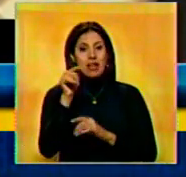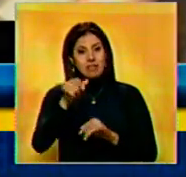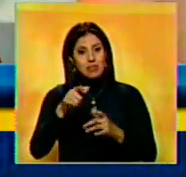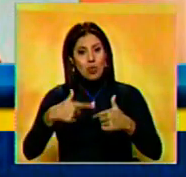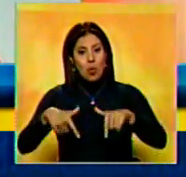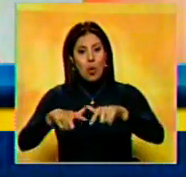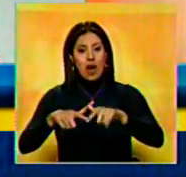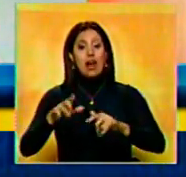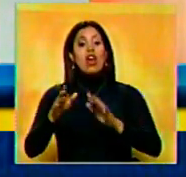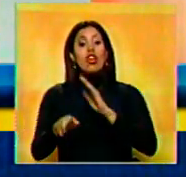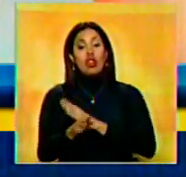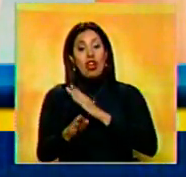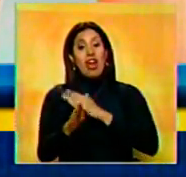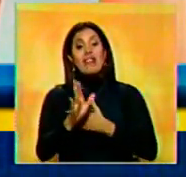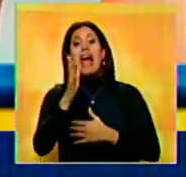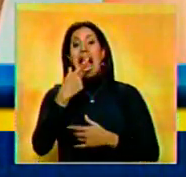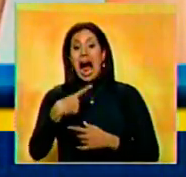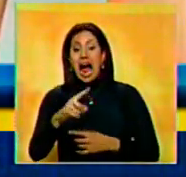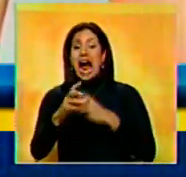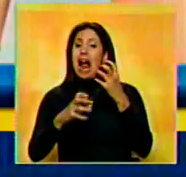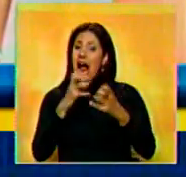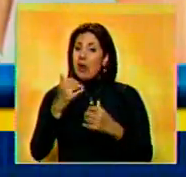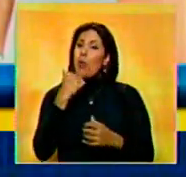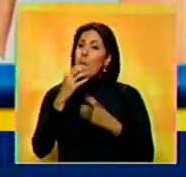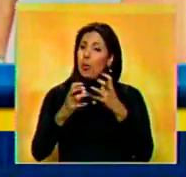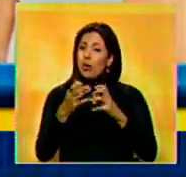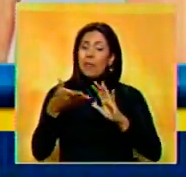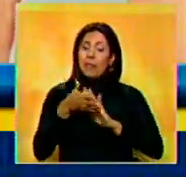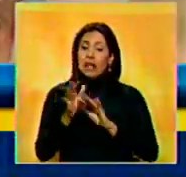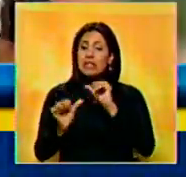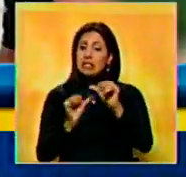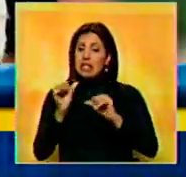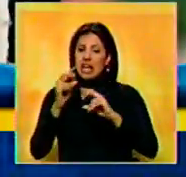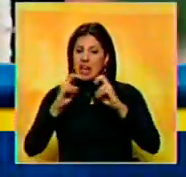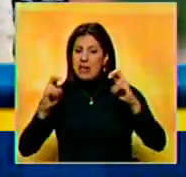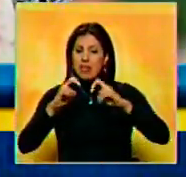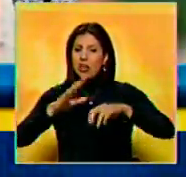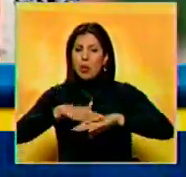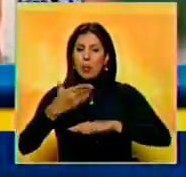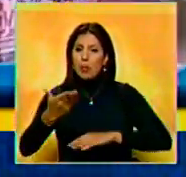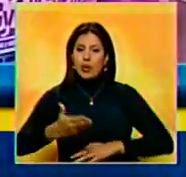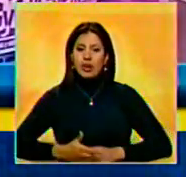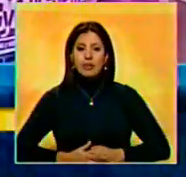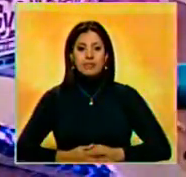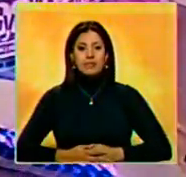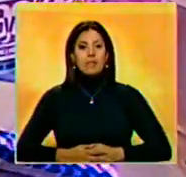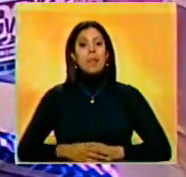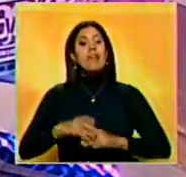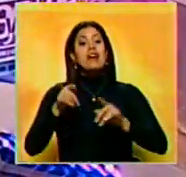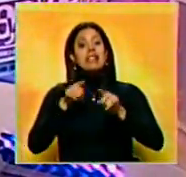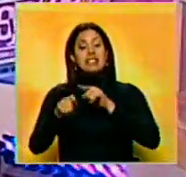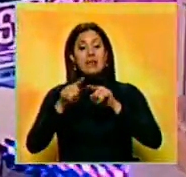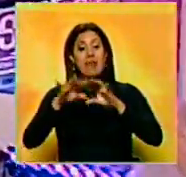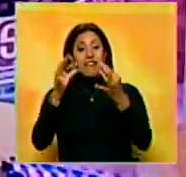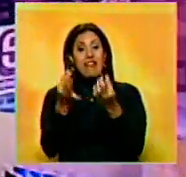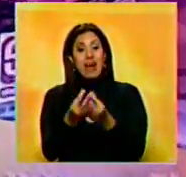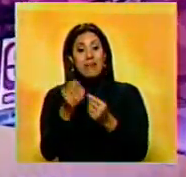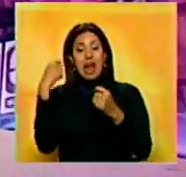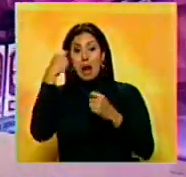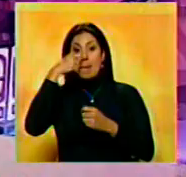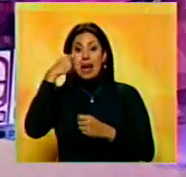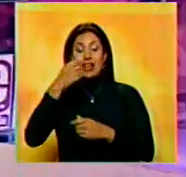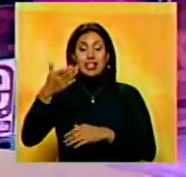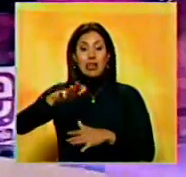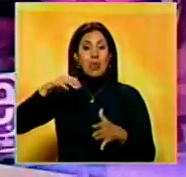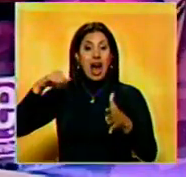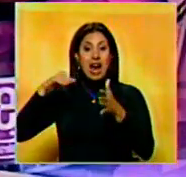local. Todavía hay muchos rumores y versiones al respecto, así que se sigue investigando la situación. Controversia. Los familiares del maquillador que